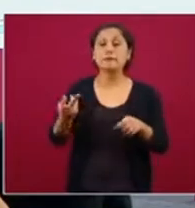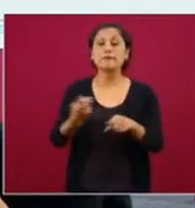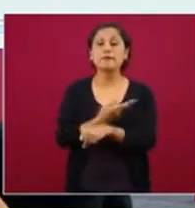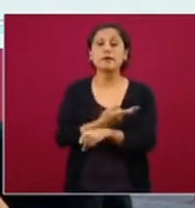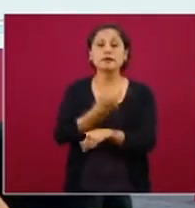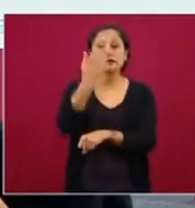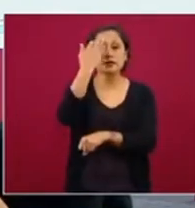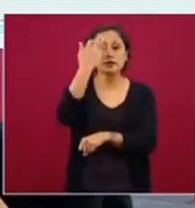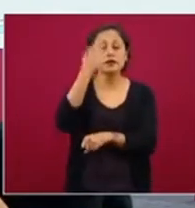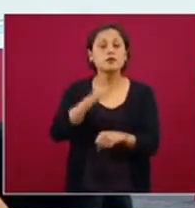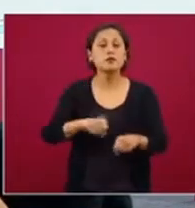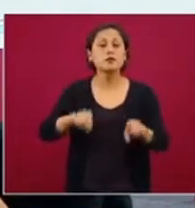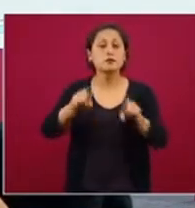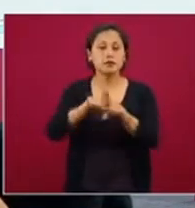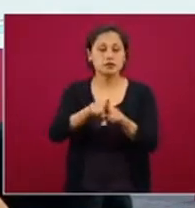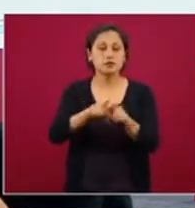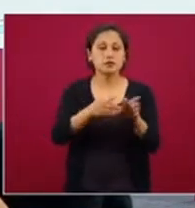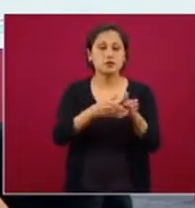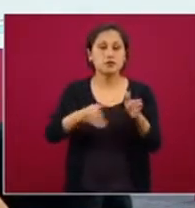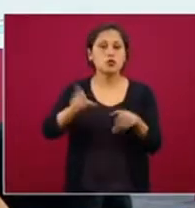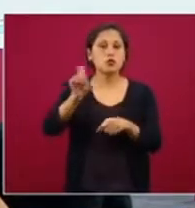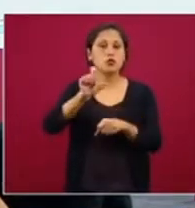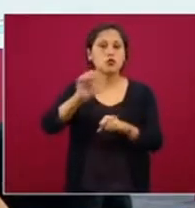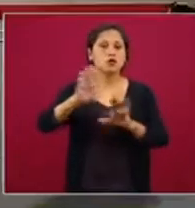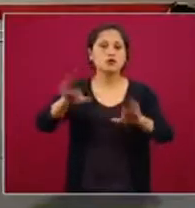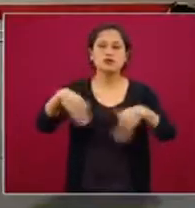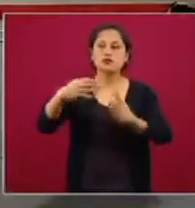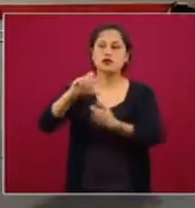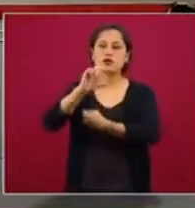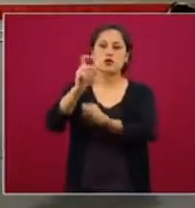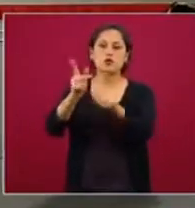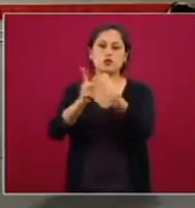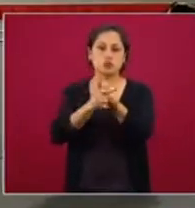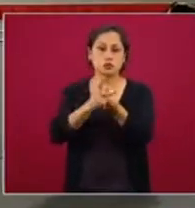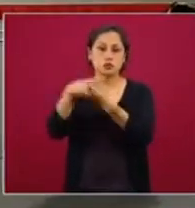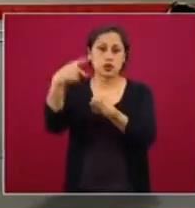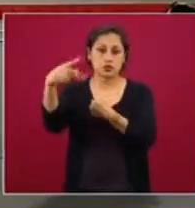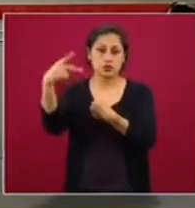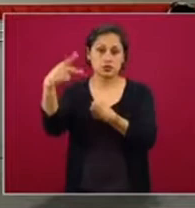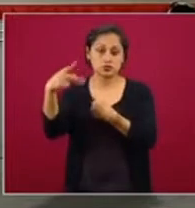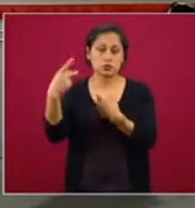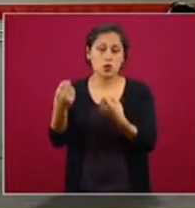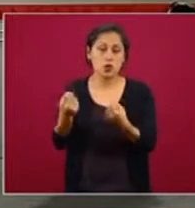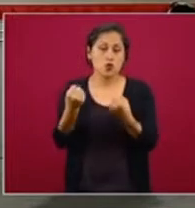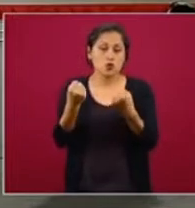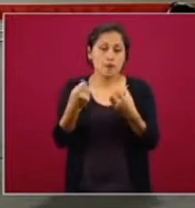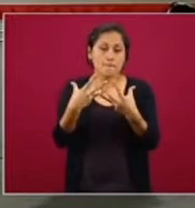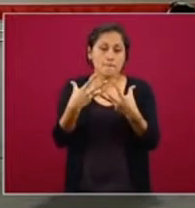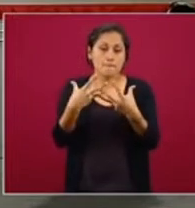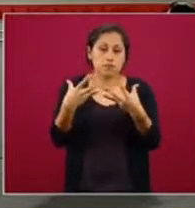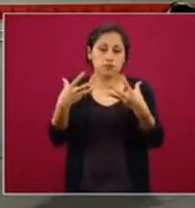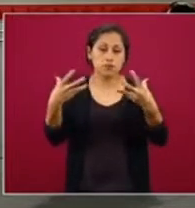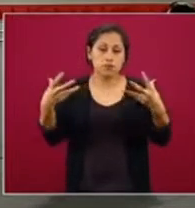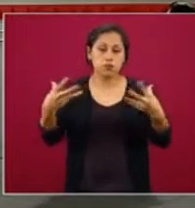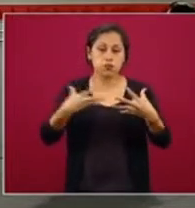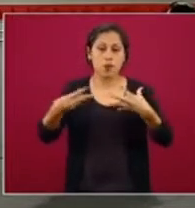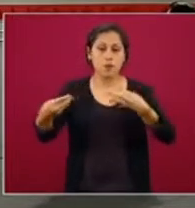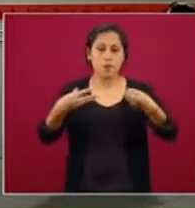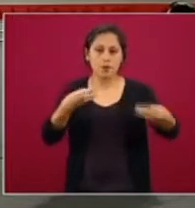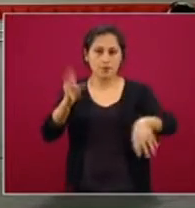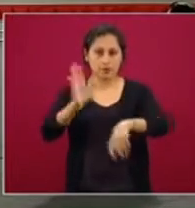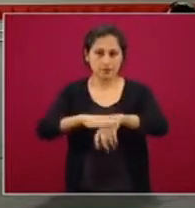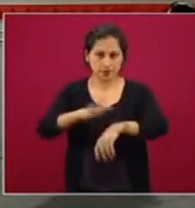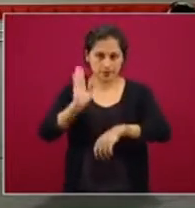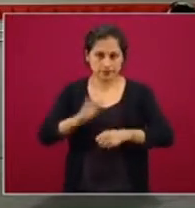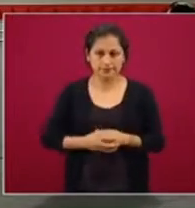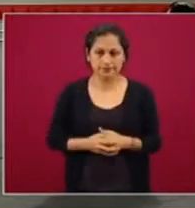que desafortunadamente tuvieron una epidemia mucho más intensa. Lo veremos en un minuto. Pero vean México,